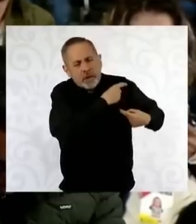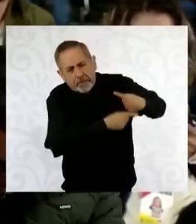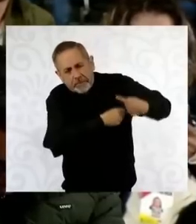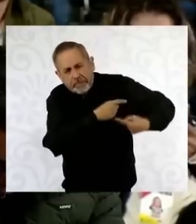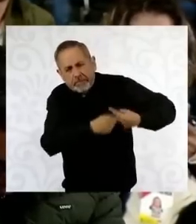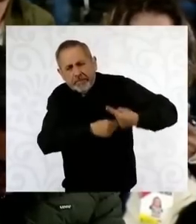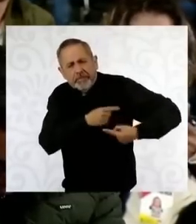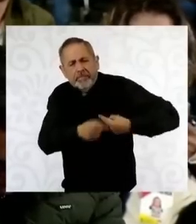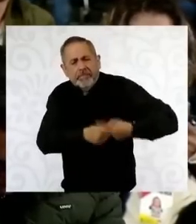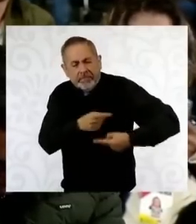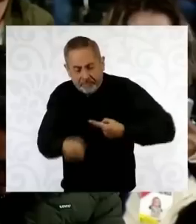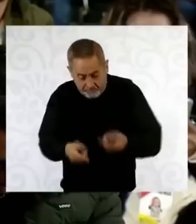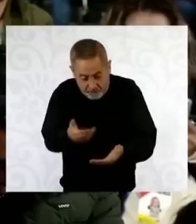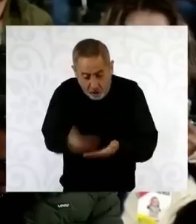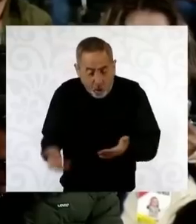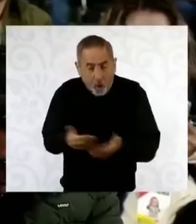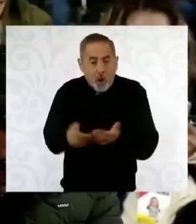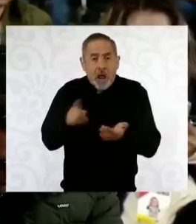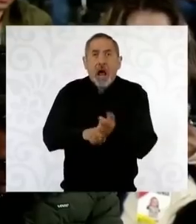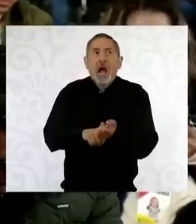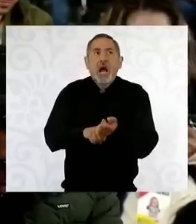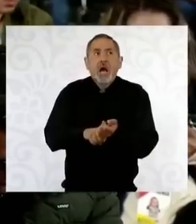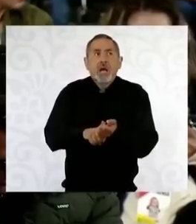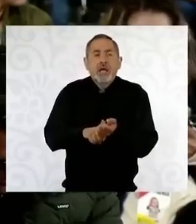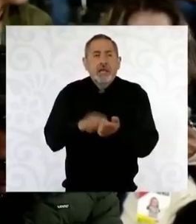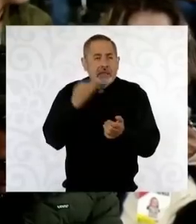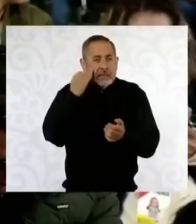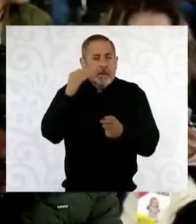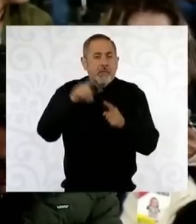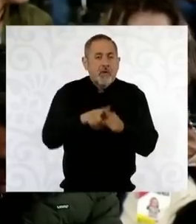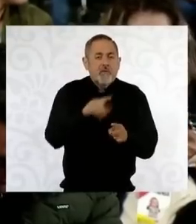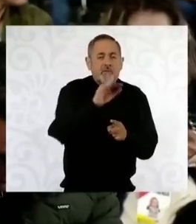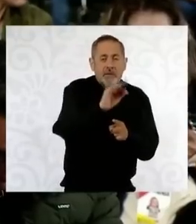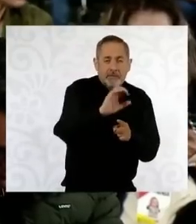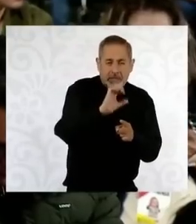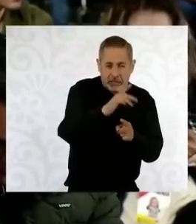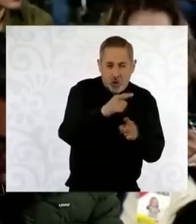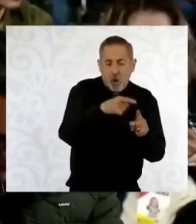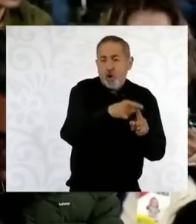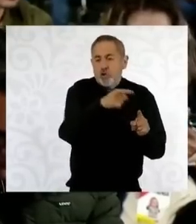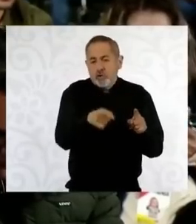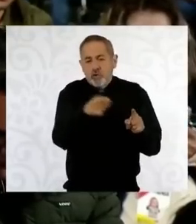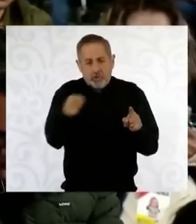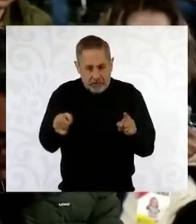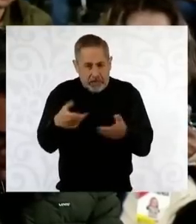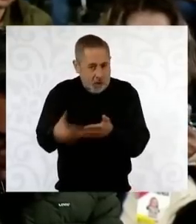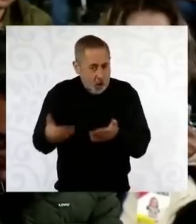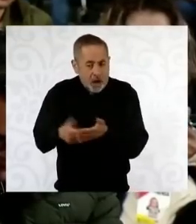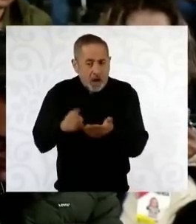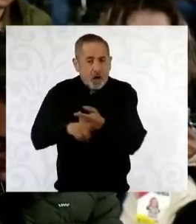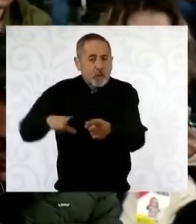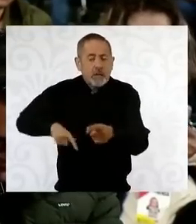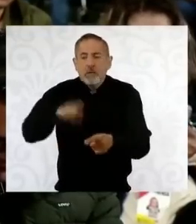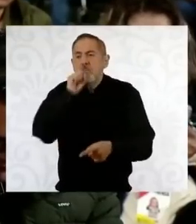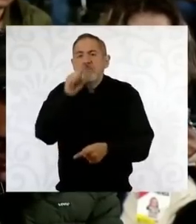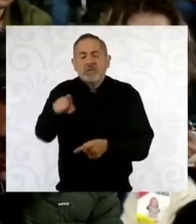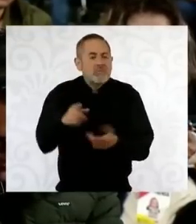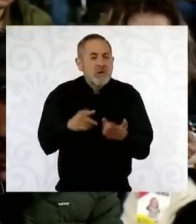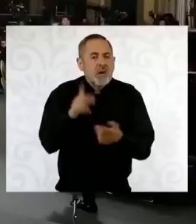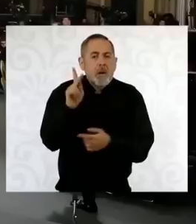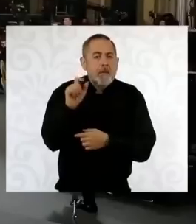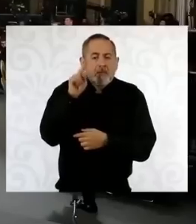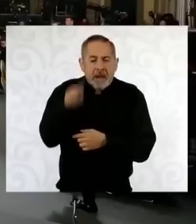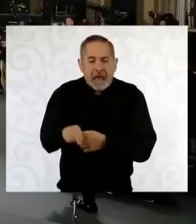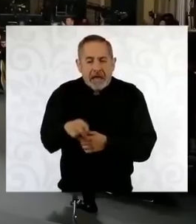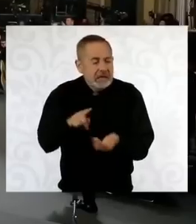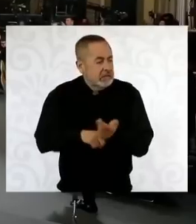que se tomaron, por ejemplo, desde el sexenio de Calderón hasta el anterior, lo que concluye un poco es que se tiene como la misma estrategia en torno